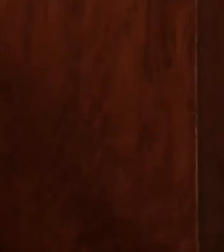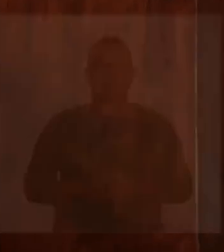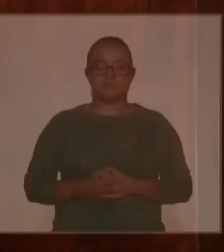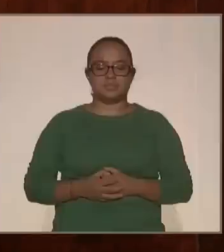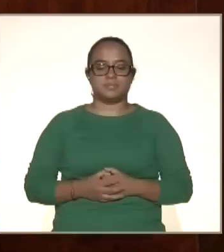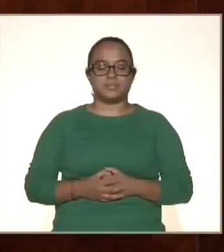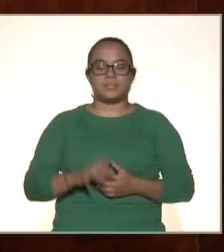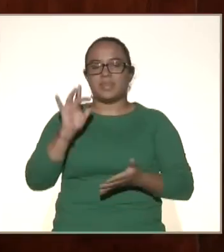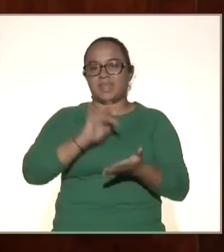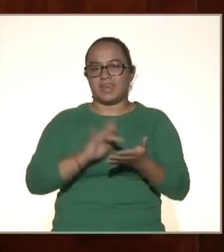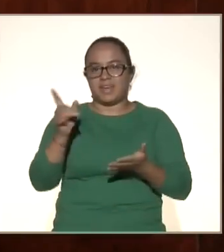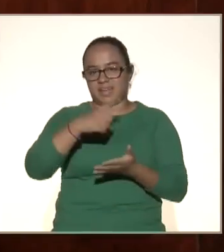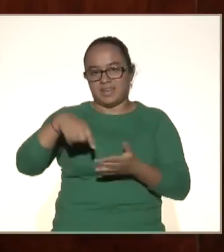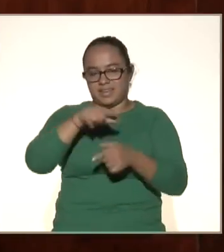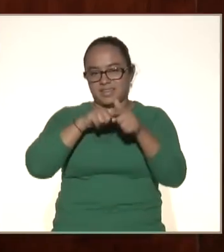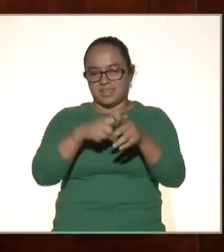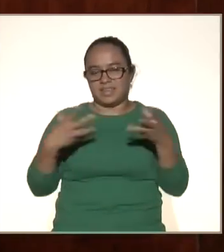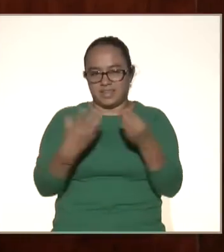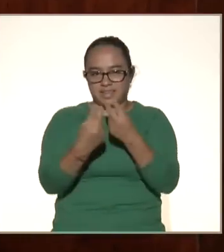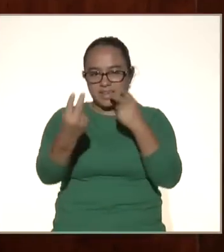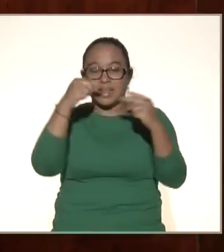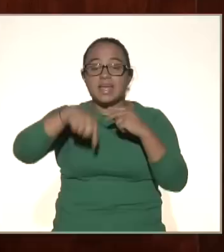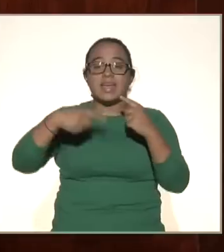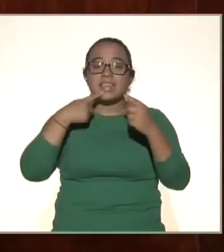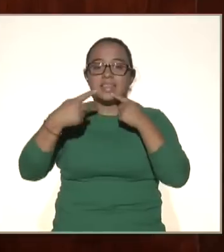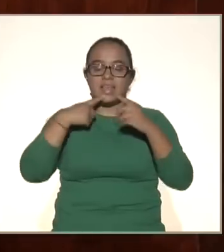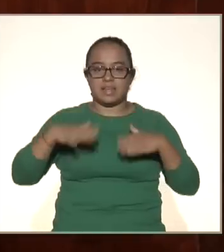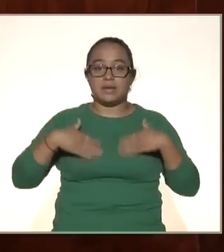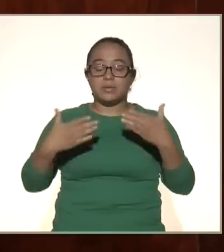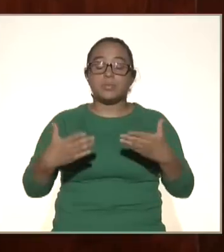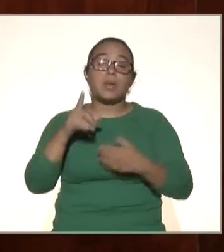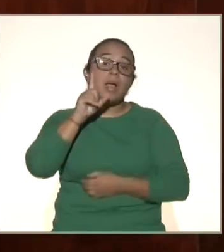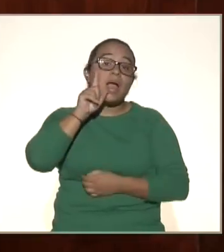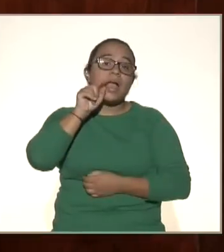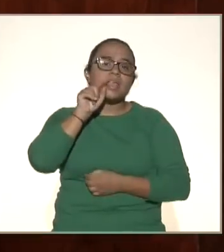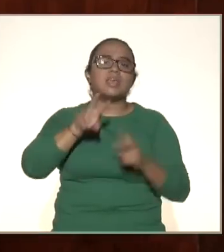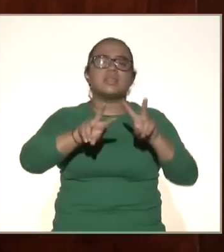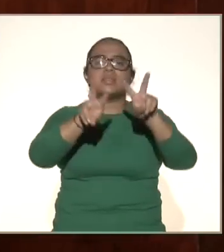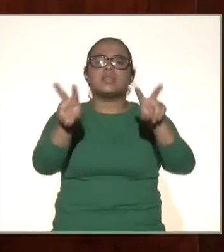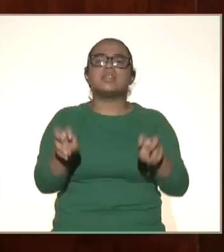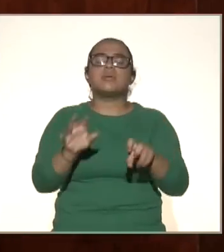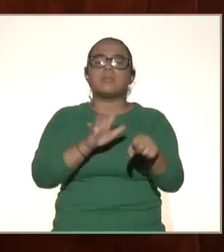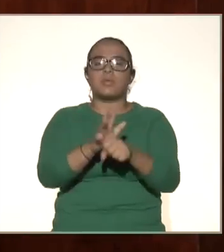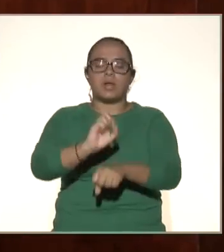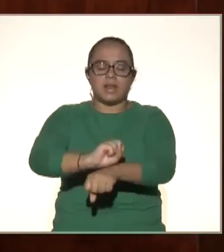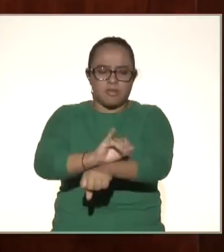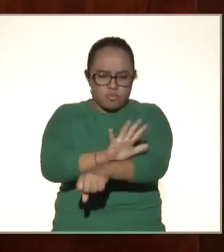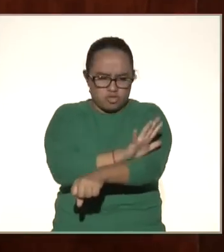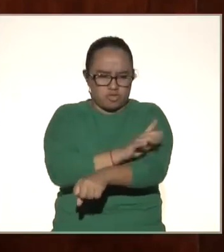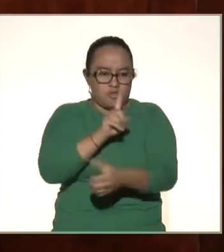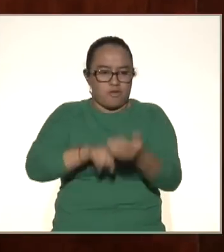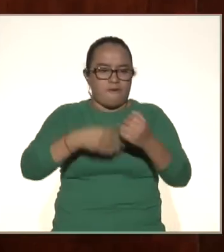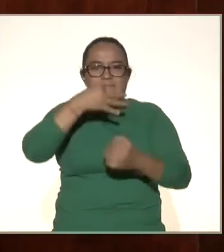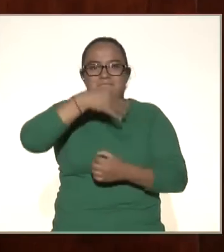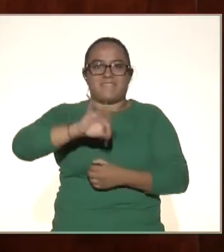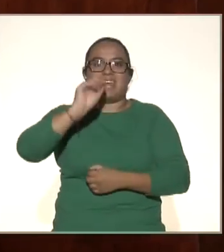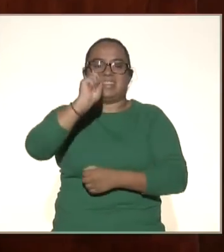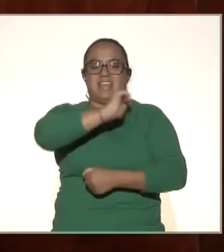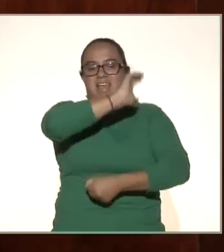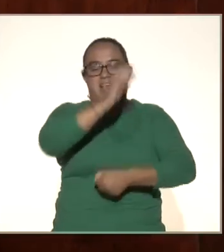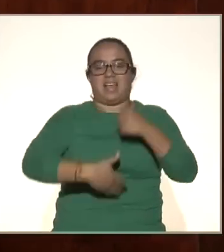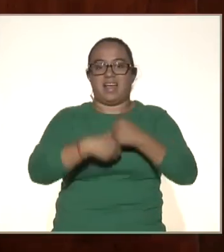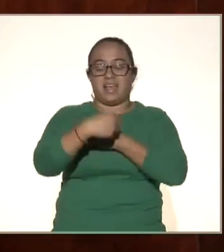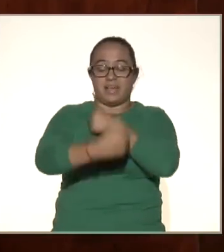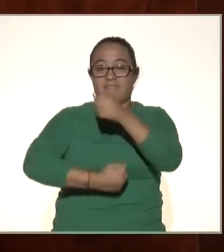Gracias por continuar con nosotros en Diálogos en Confianza. Y el día de mañana nuestro tema, emociones y fiestas de fin de año. Y es que